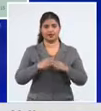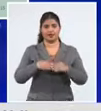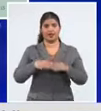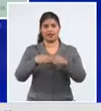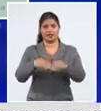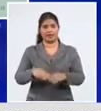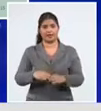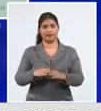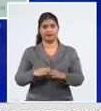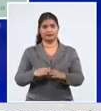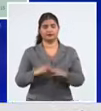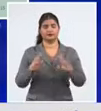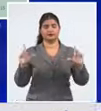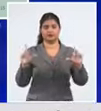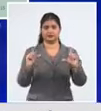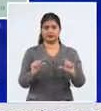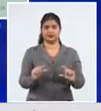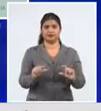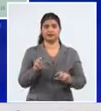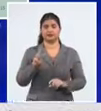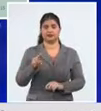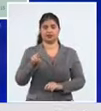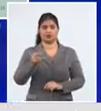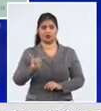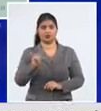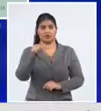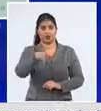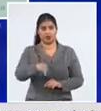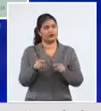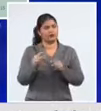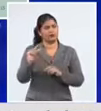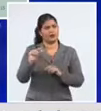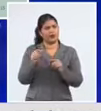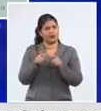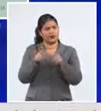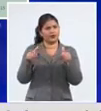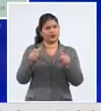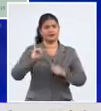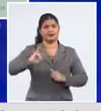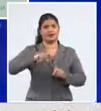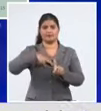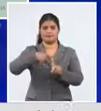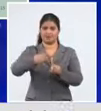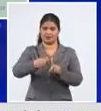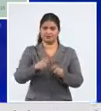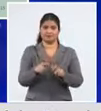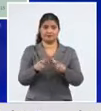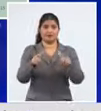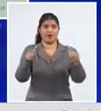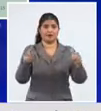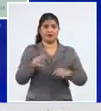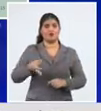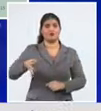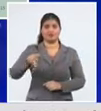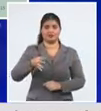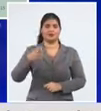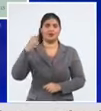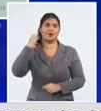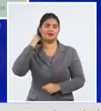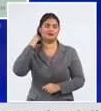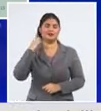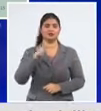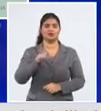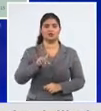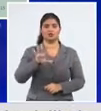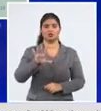326 en total, 6 más que el día anterior, el 48,7% en el municipio de Manzanillo, donde se